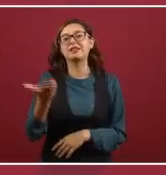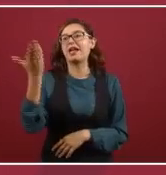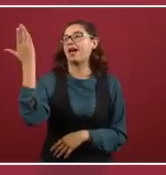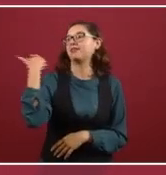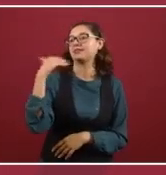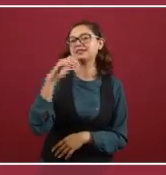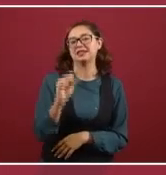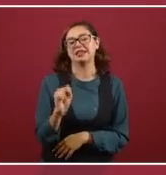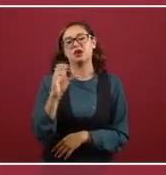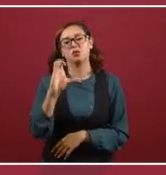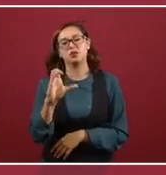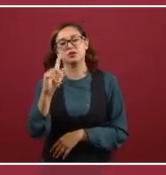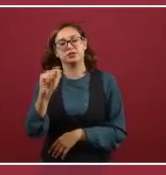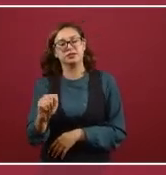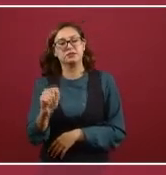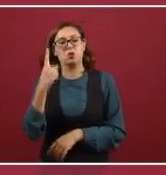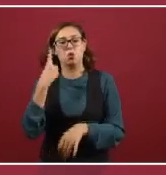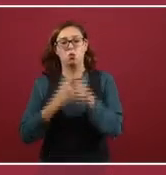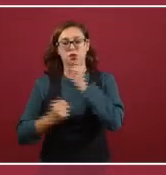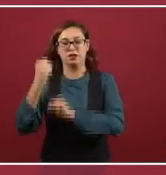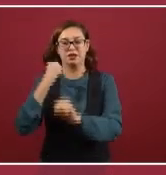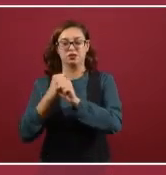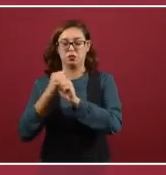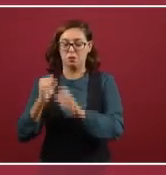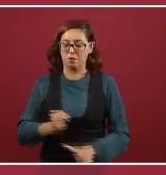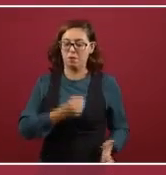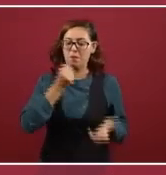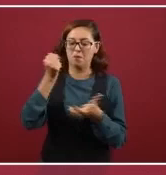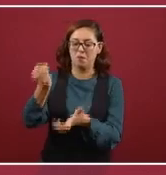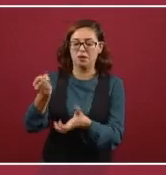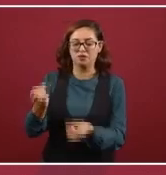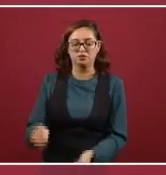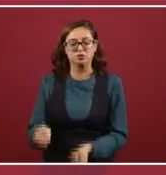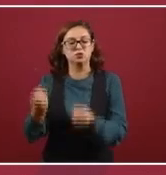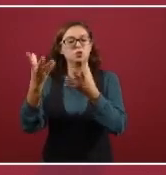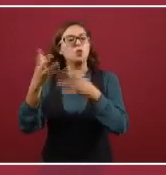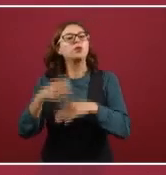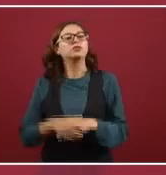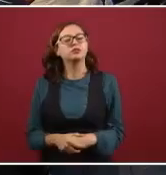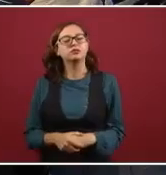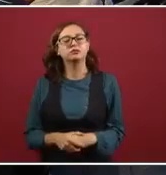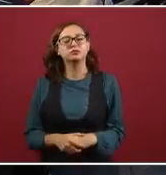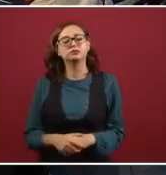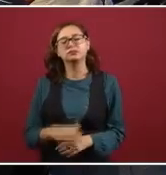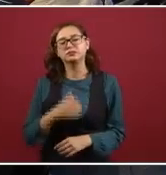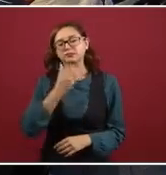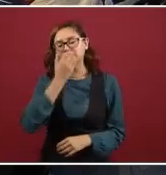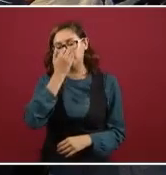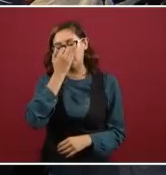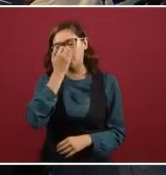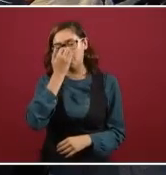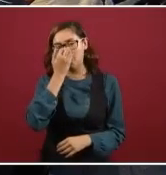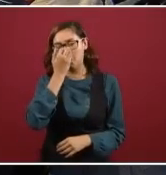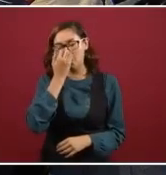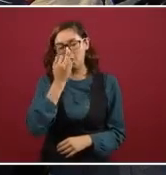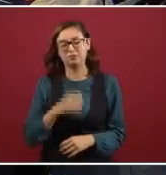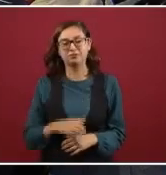y Transportes el año pasado, o en el sexenio, y